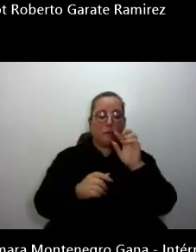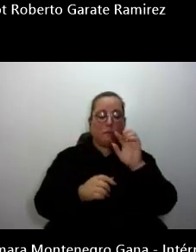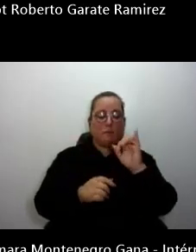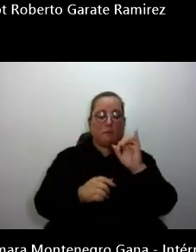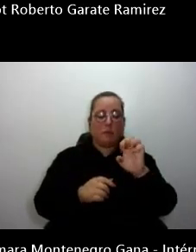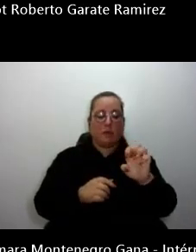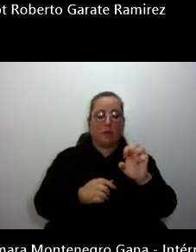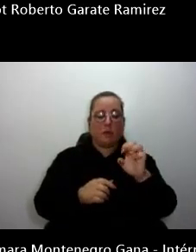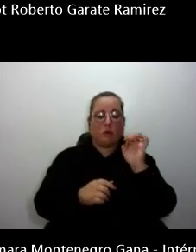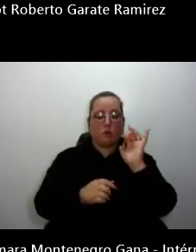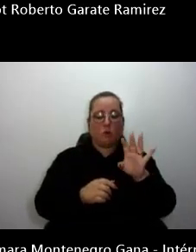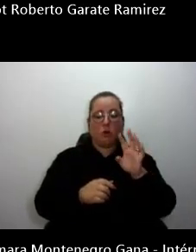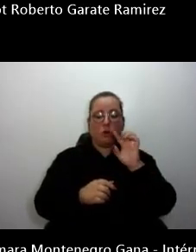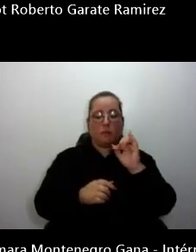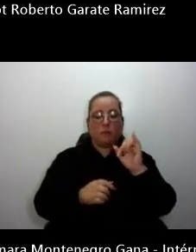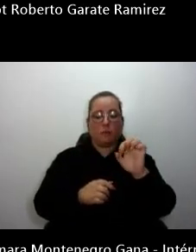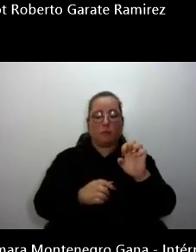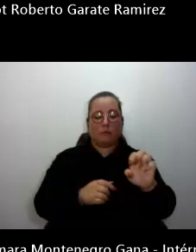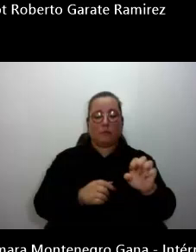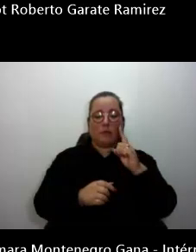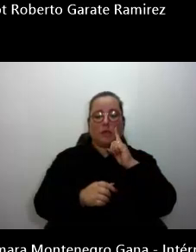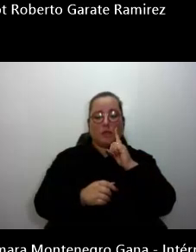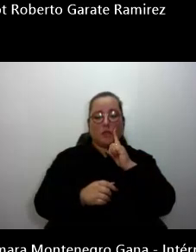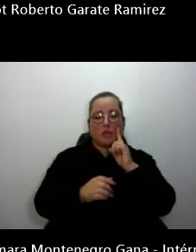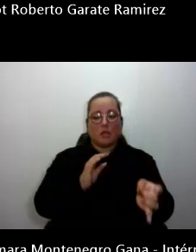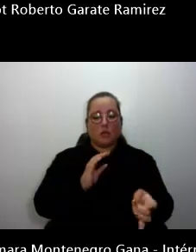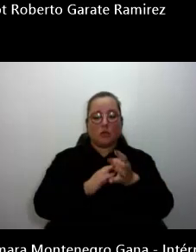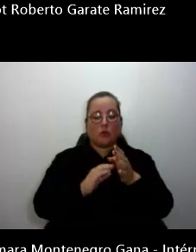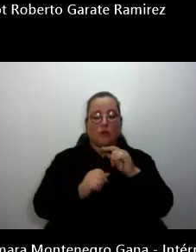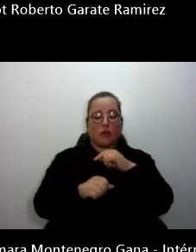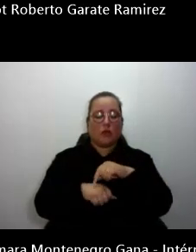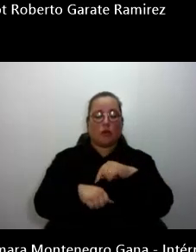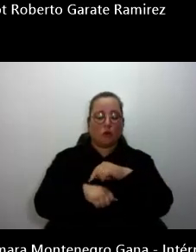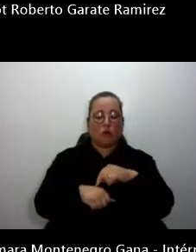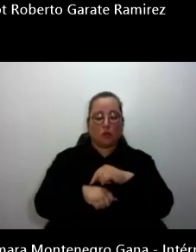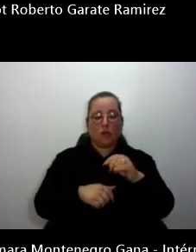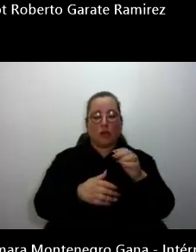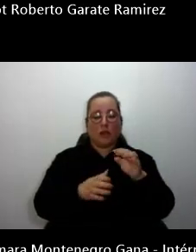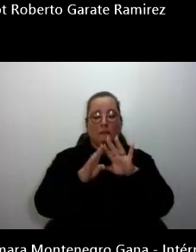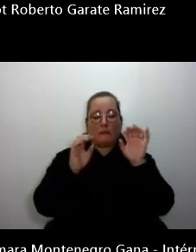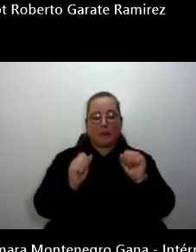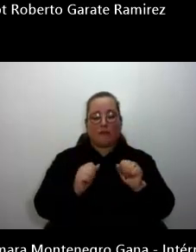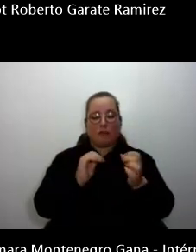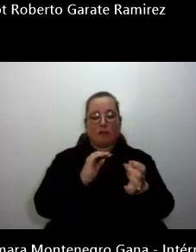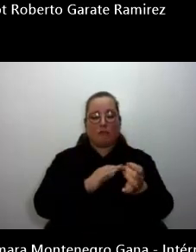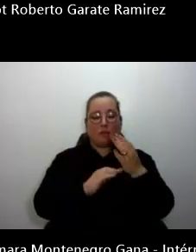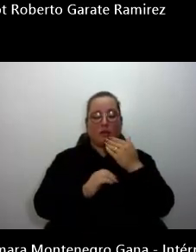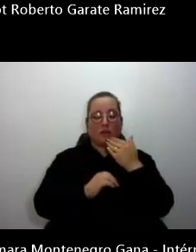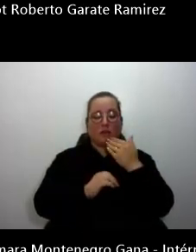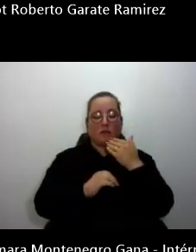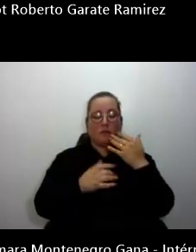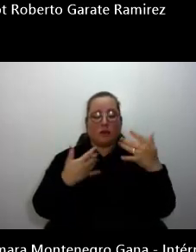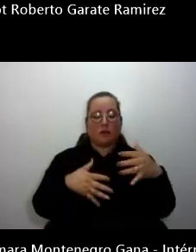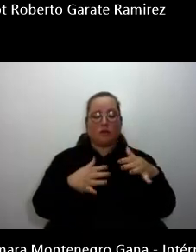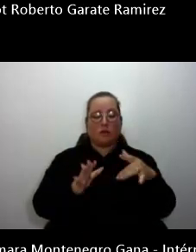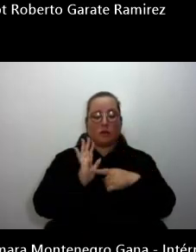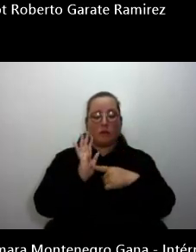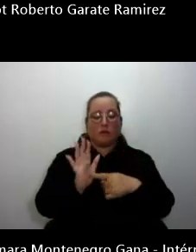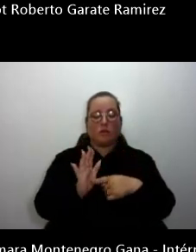es solo para PIE y los asistentes técnicos se cargan las horas en plataforma. También es importante mencionar que